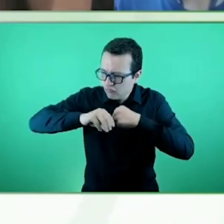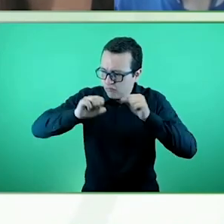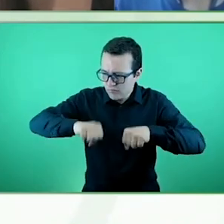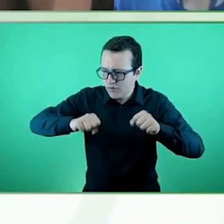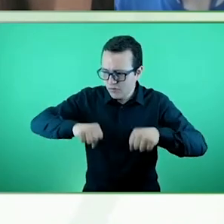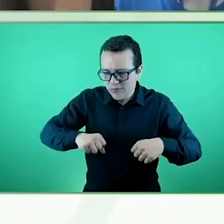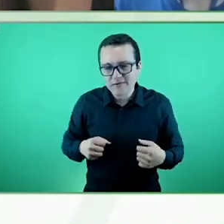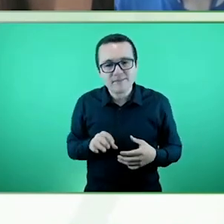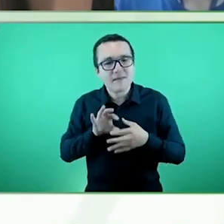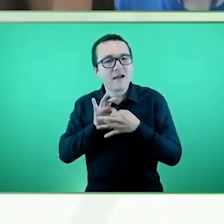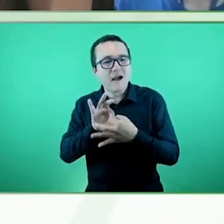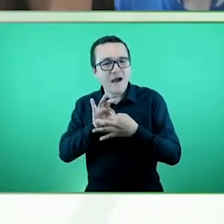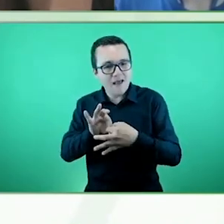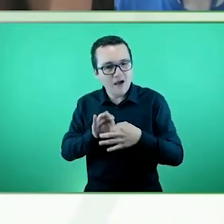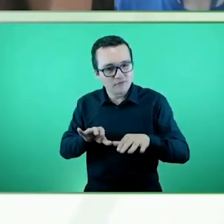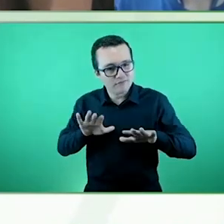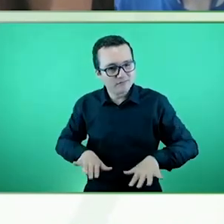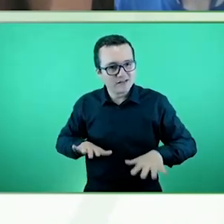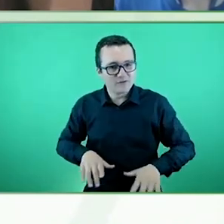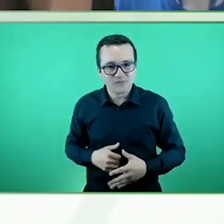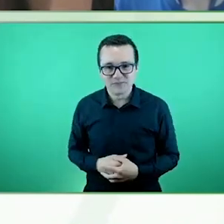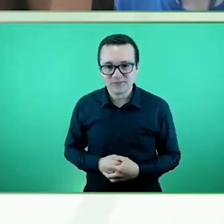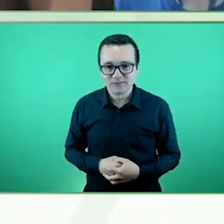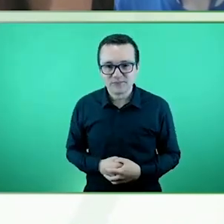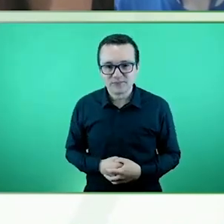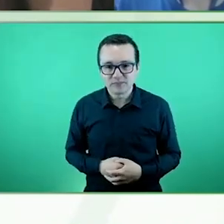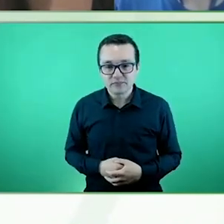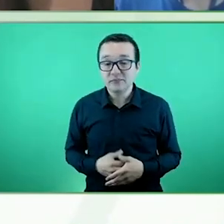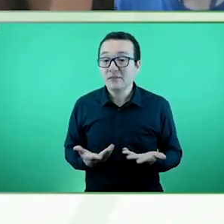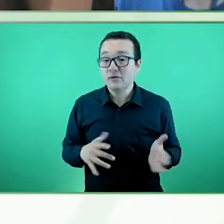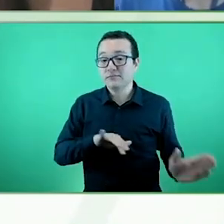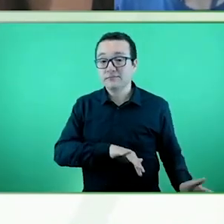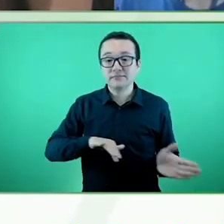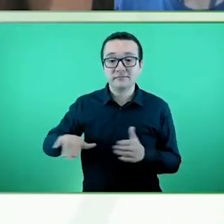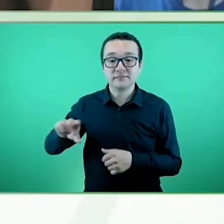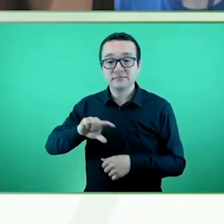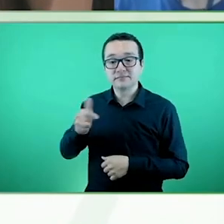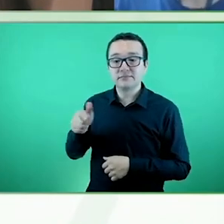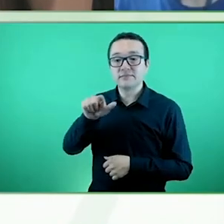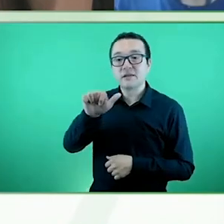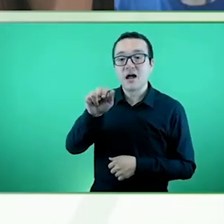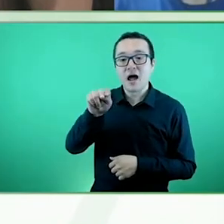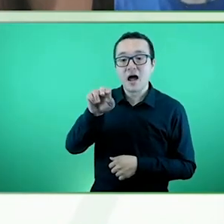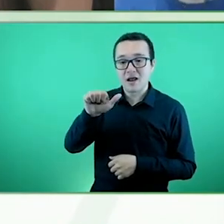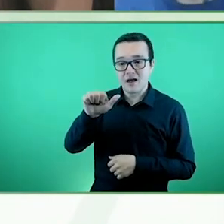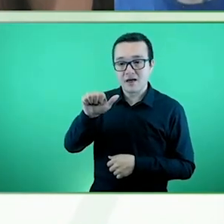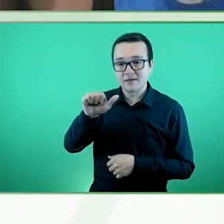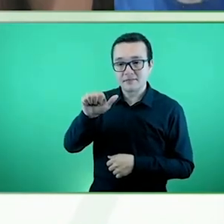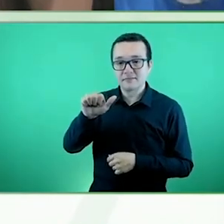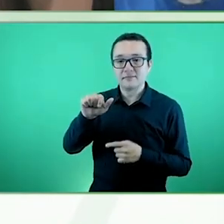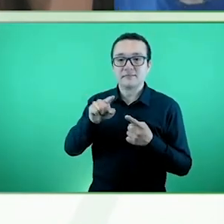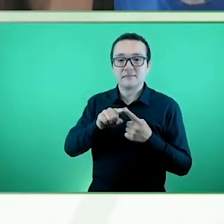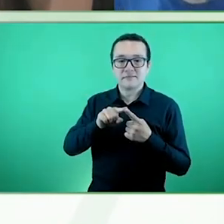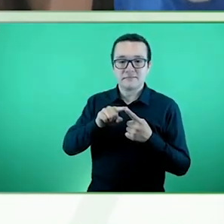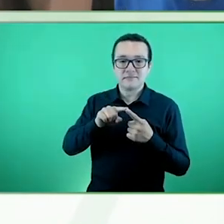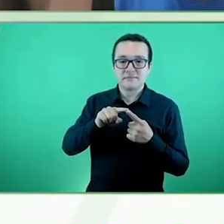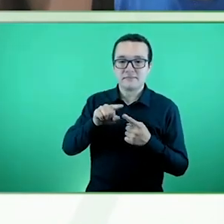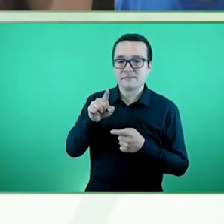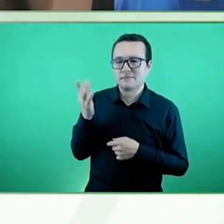tranquila. Ahora los dejo con Ana. Yo a Ana ya la había presentado, Ana Veneroso. No,